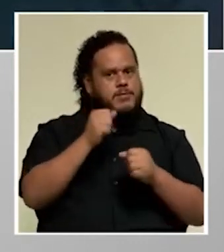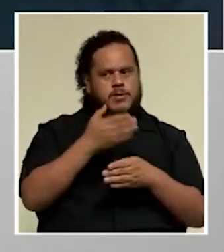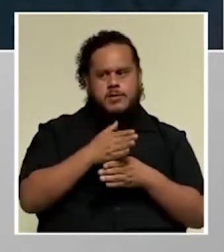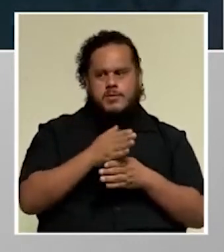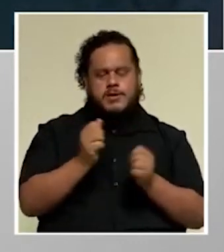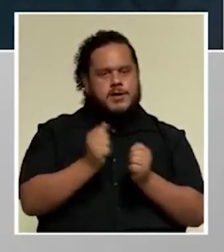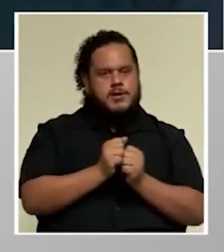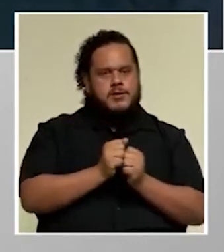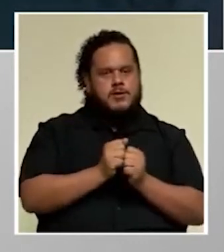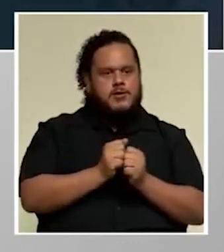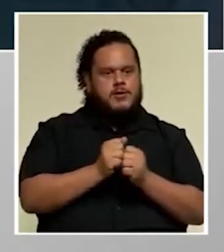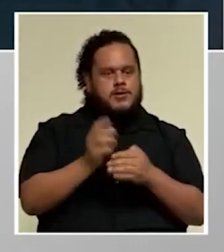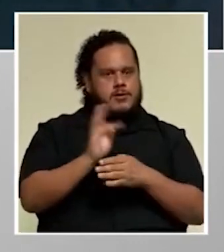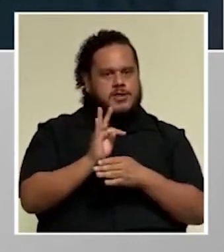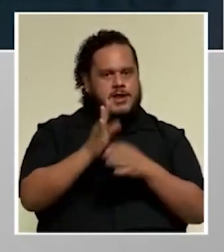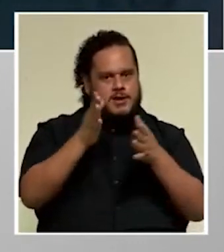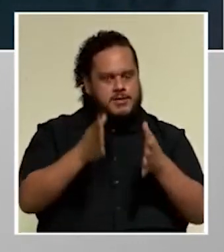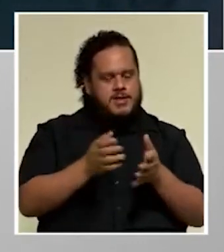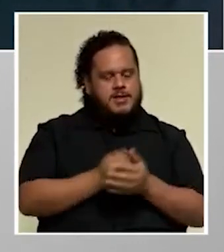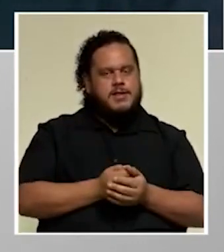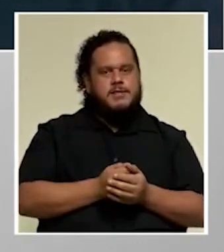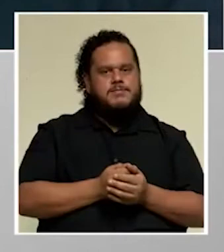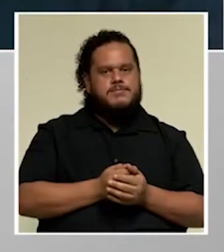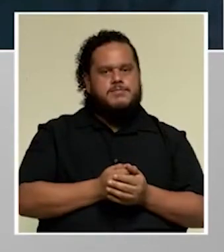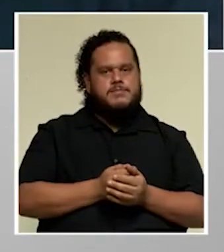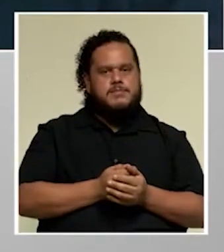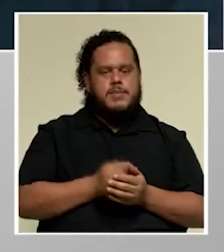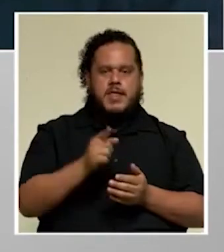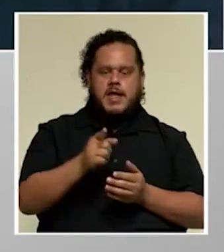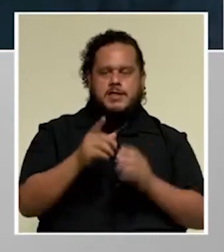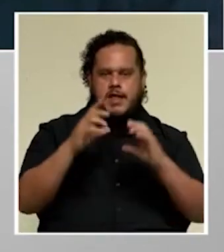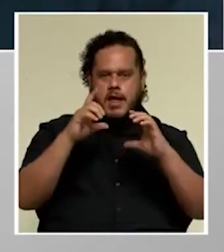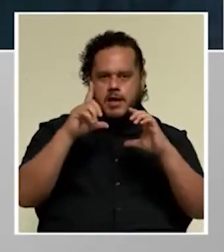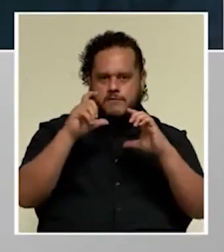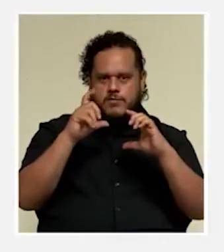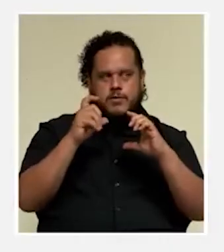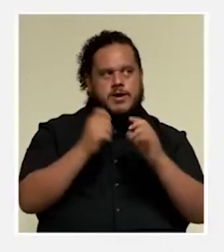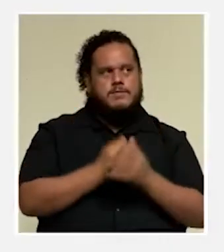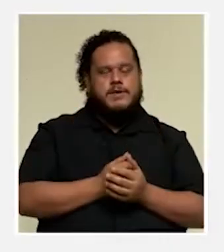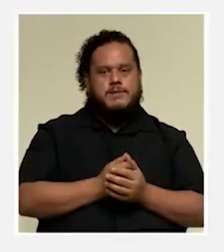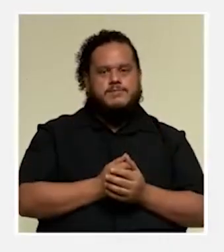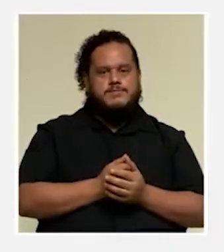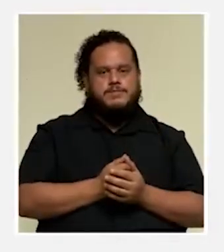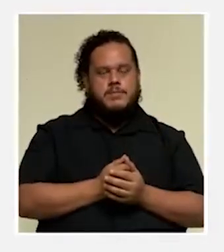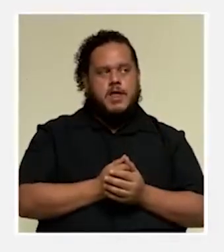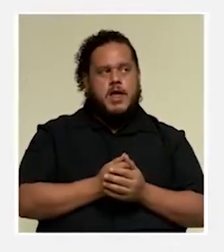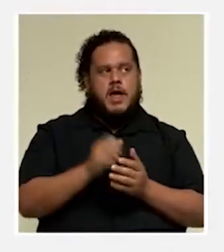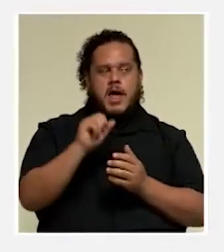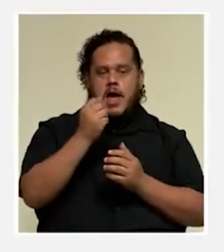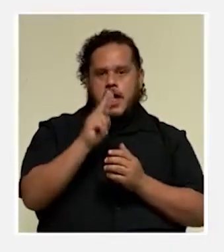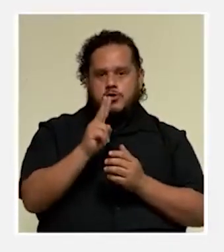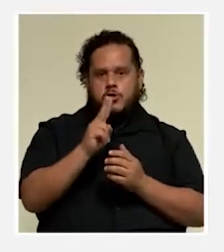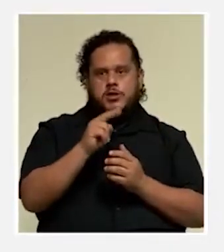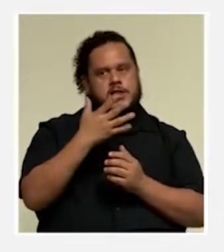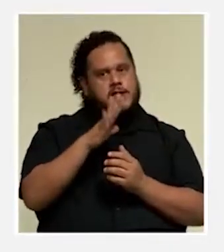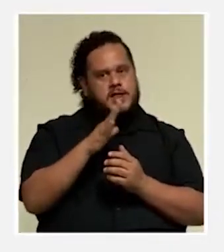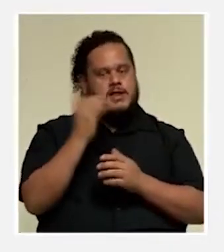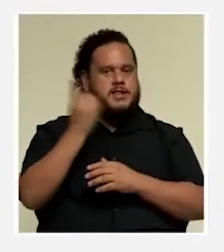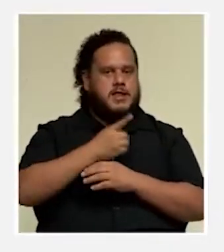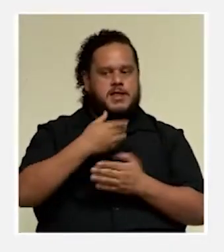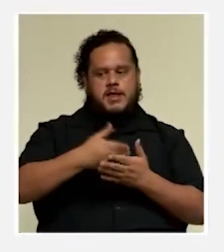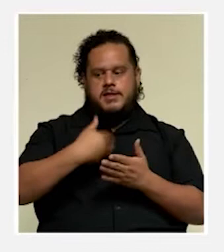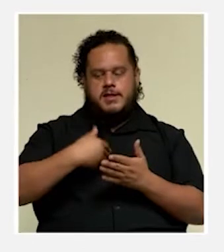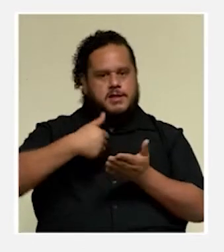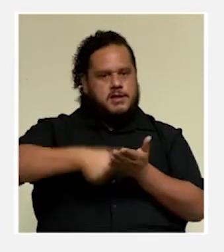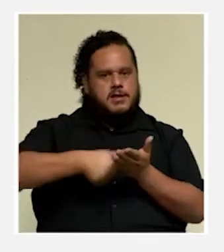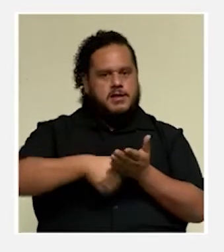nuestros televidentes esta fotografía a 12, 15 días de las elecciones,